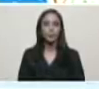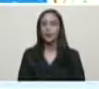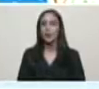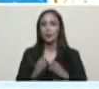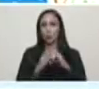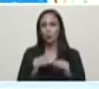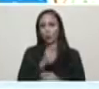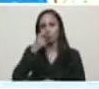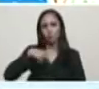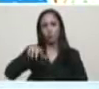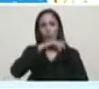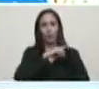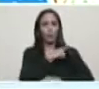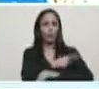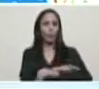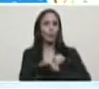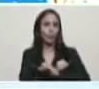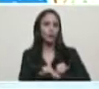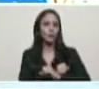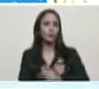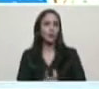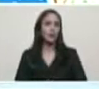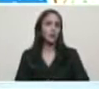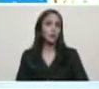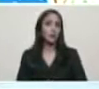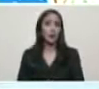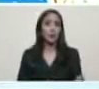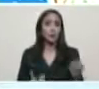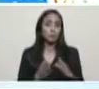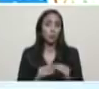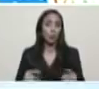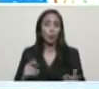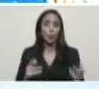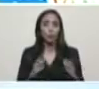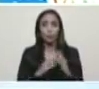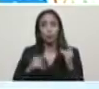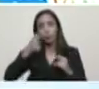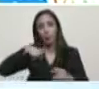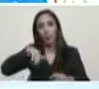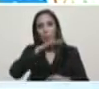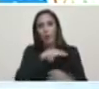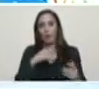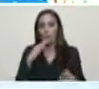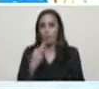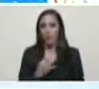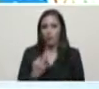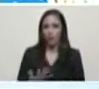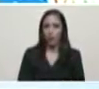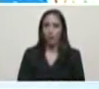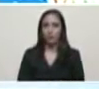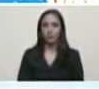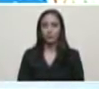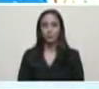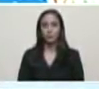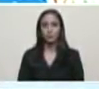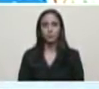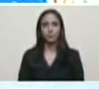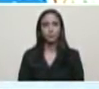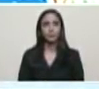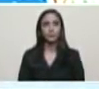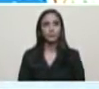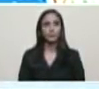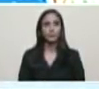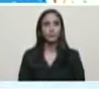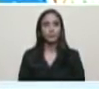fuerzas populares des el punto de vista de la construcción del poder popular el poder popular el poder verdadero